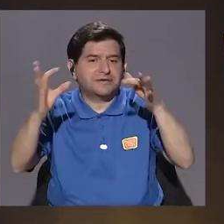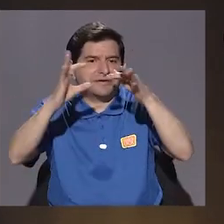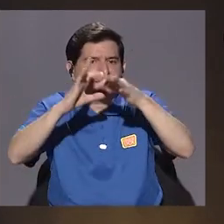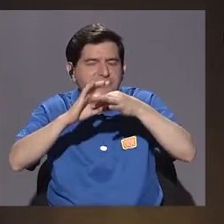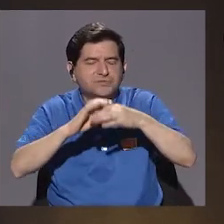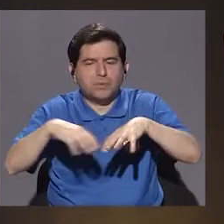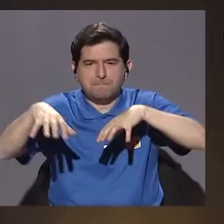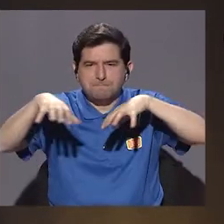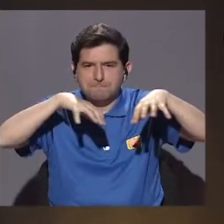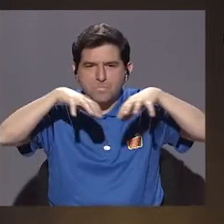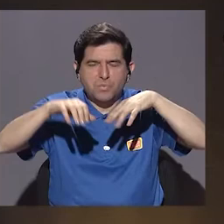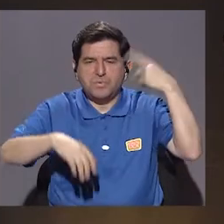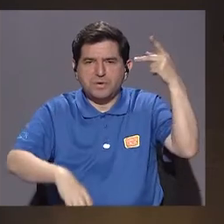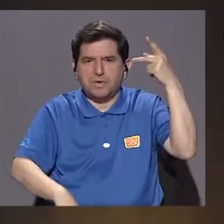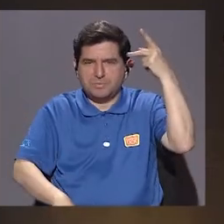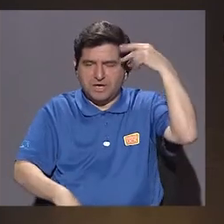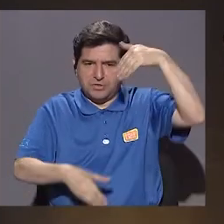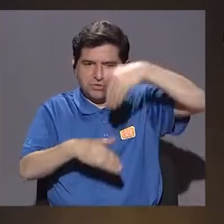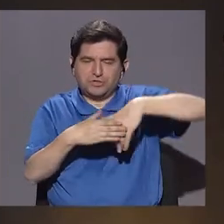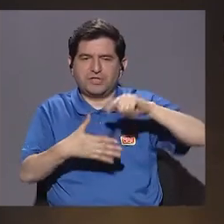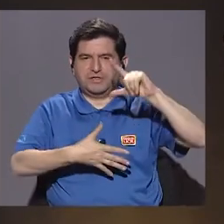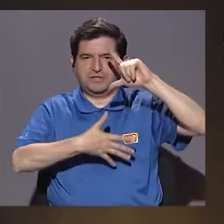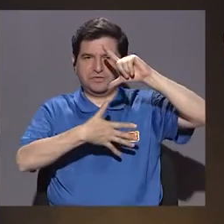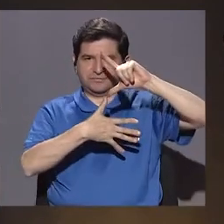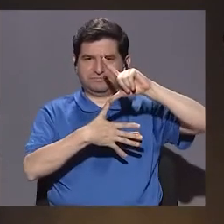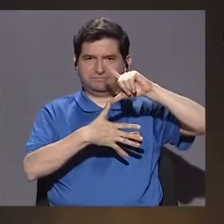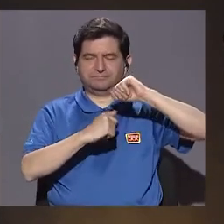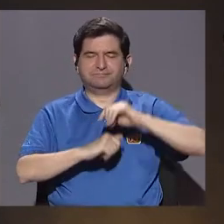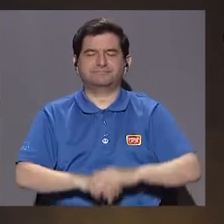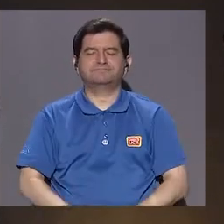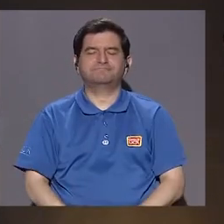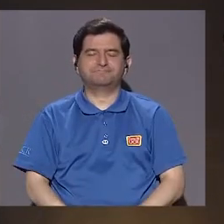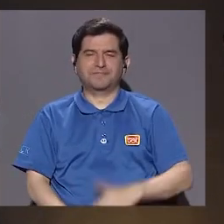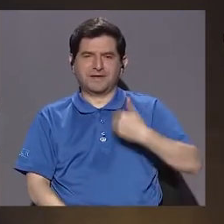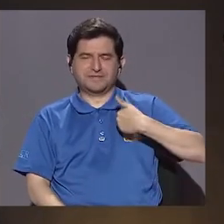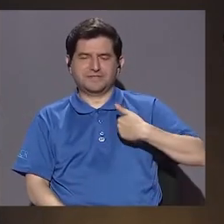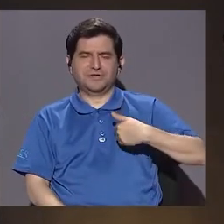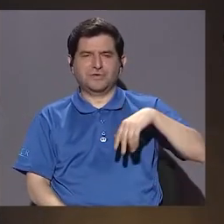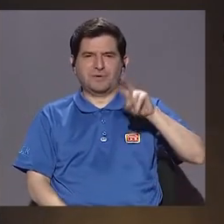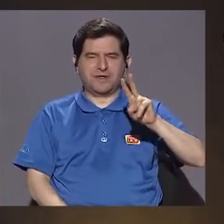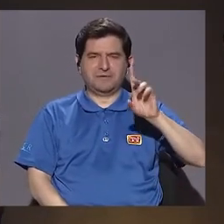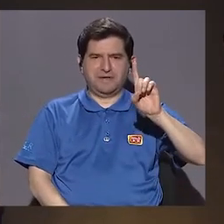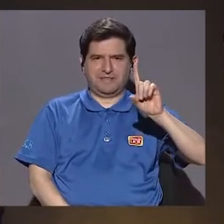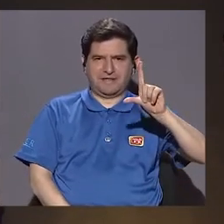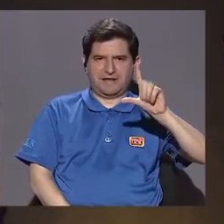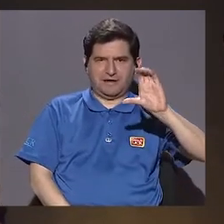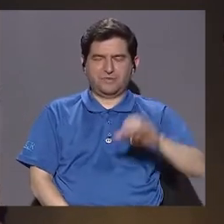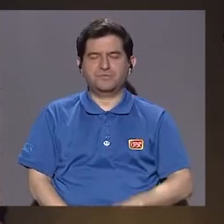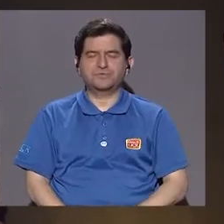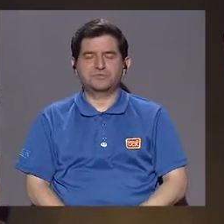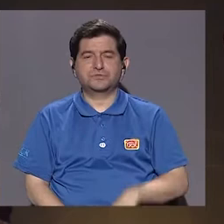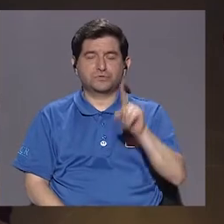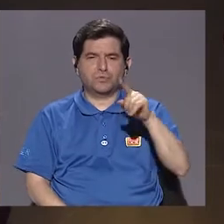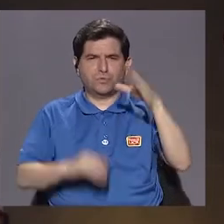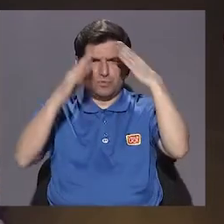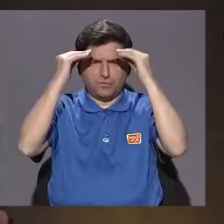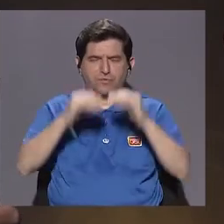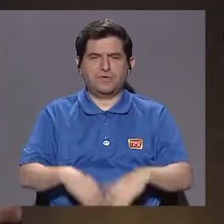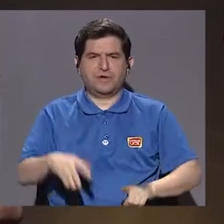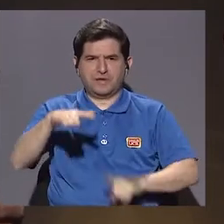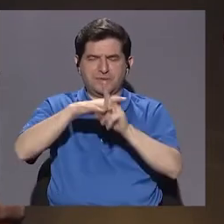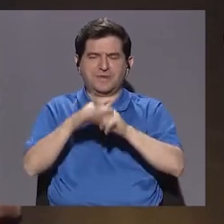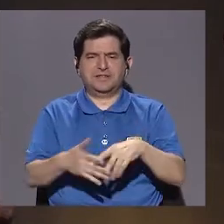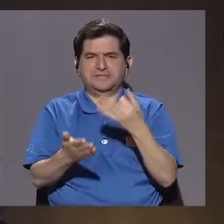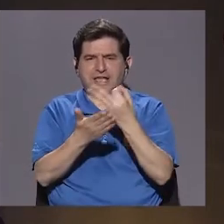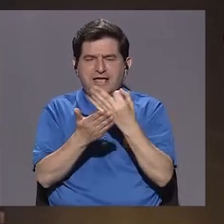los movimientos políticos en américa latina' doble a débil tengo un dato que aparece en el financial times que